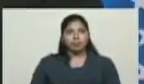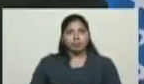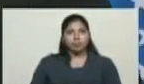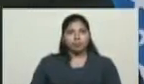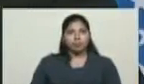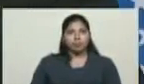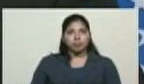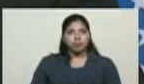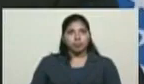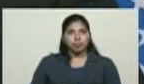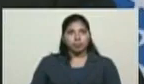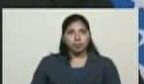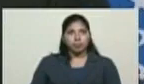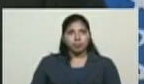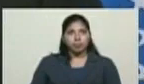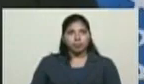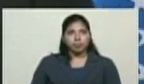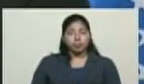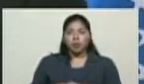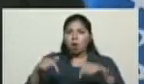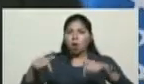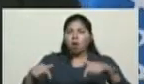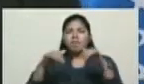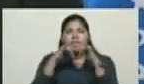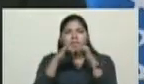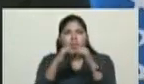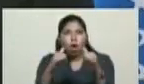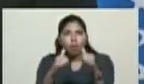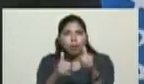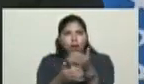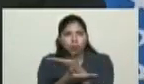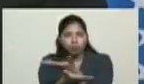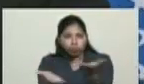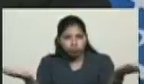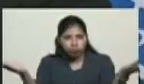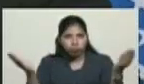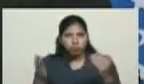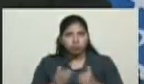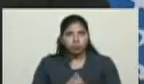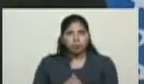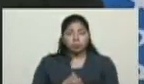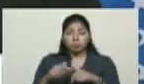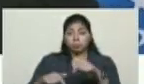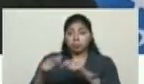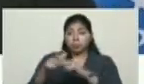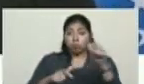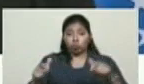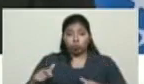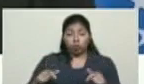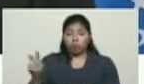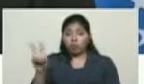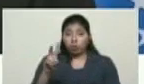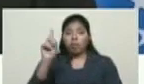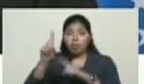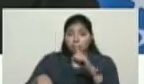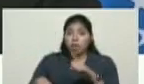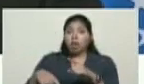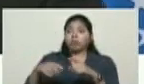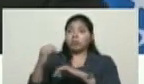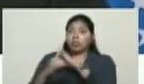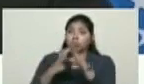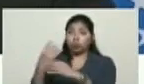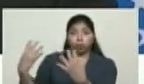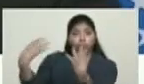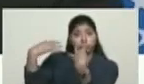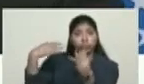Venezuela. En el día de hoy queremos informar a la comunidad nacional e internacional que